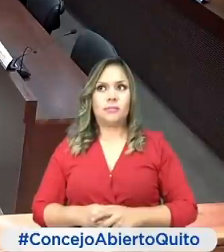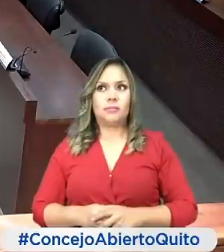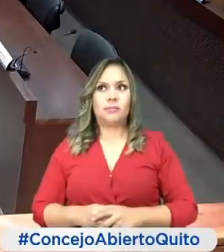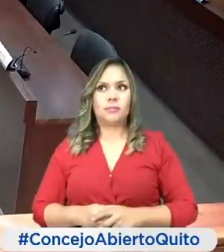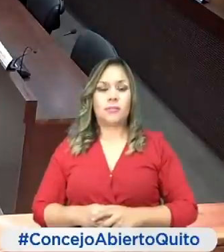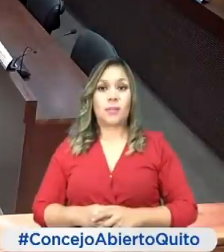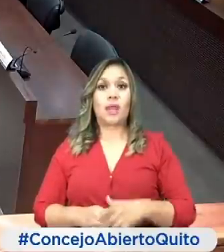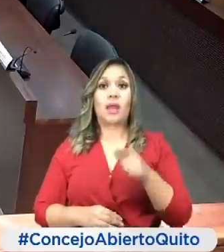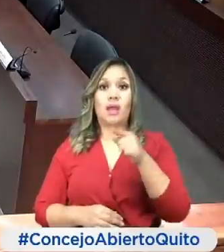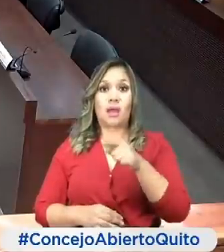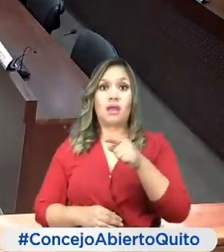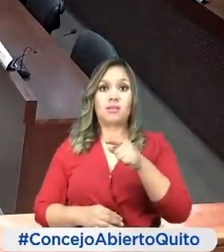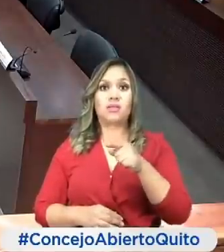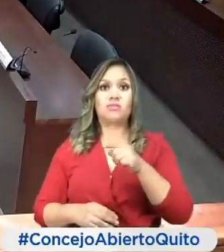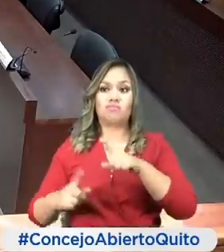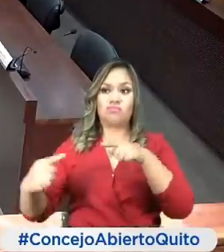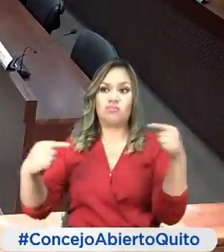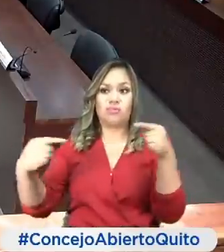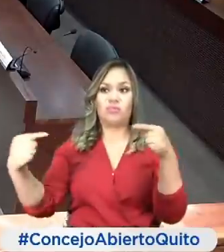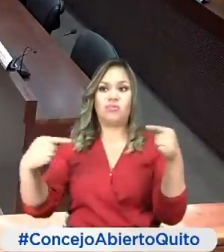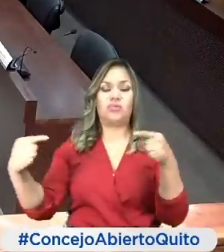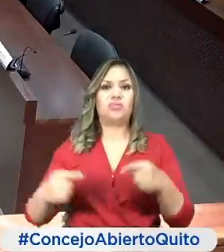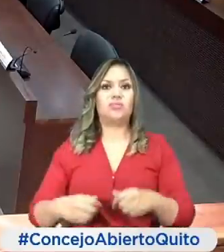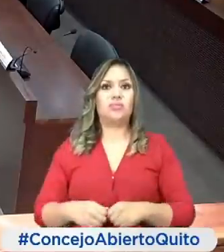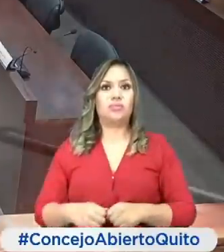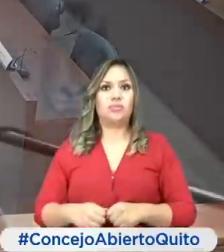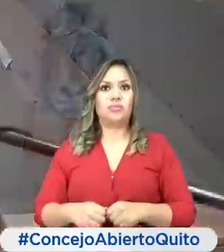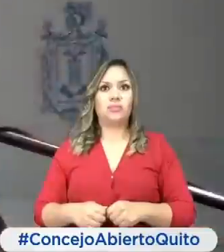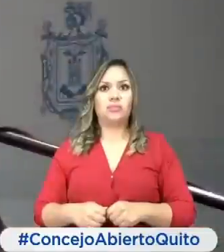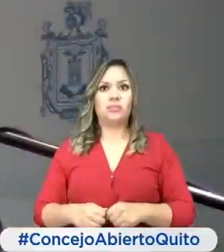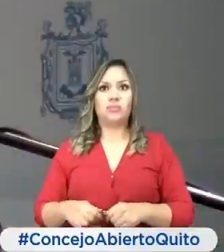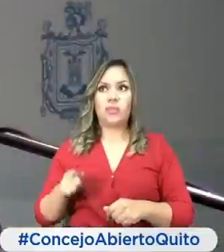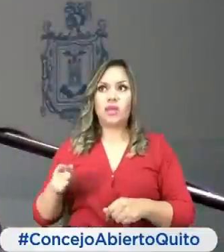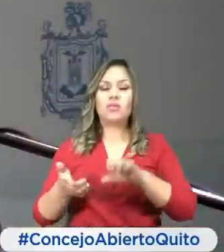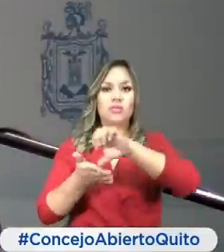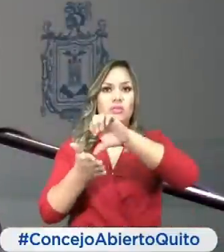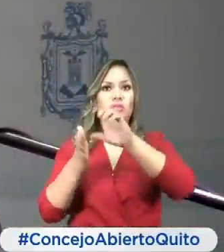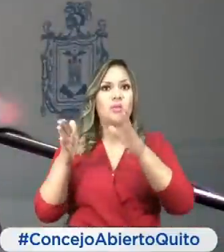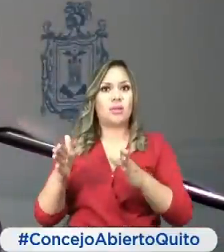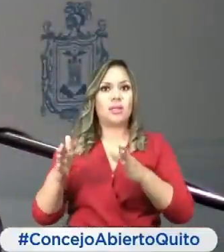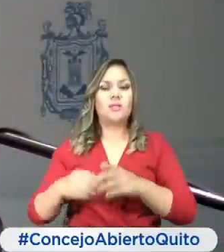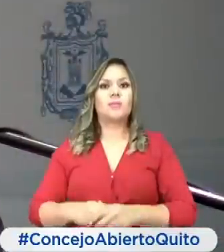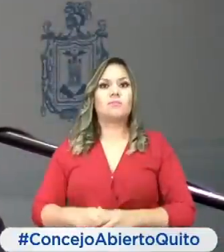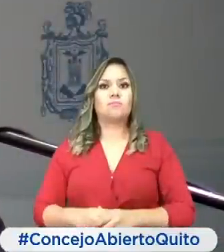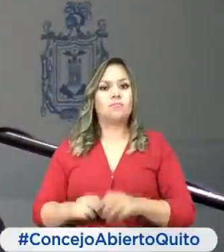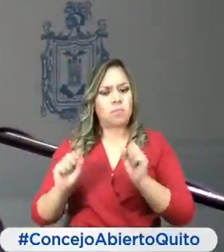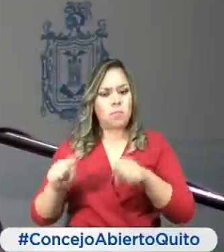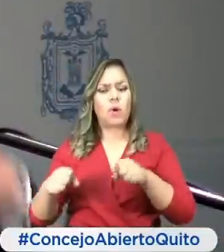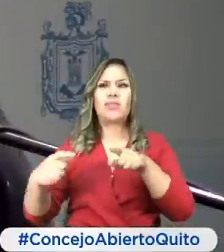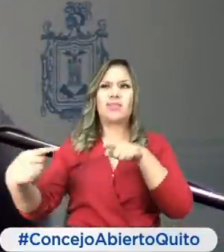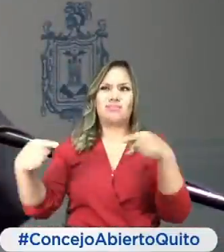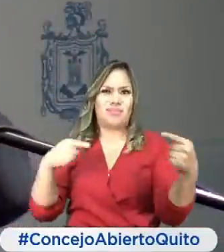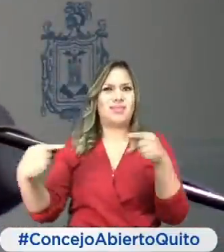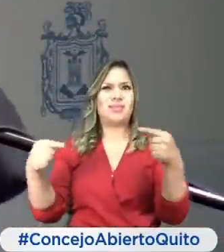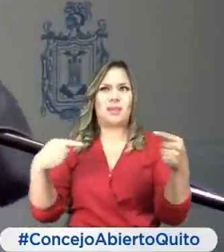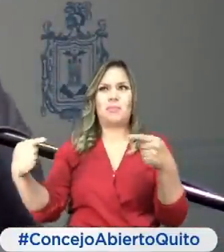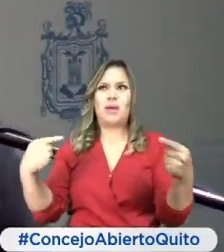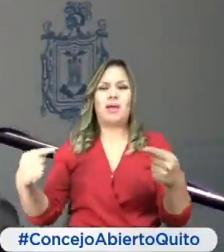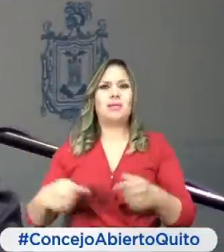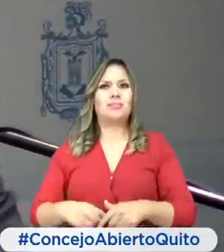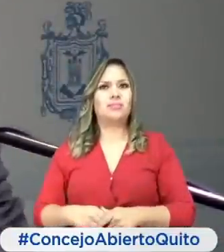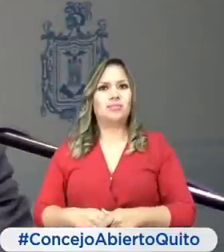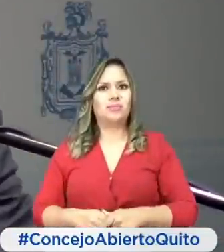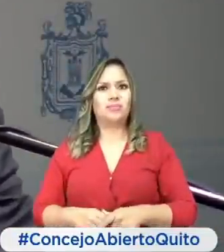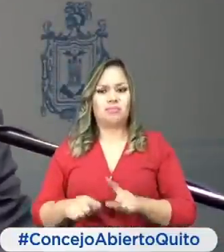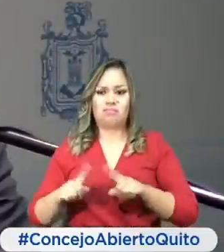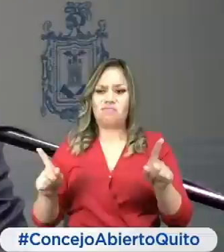A eso nos enfrentamos, queridos ciudadanos. Podemos discrepar. Por